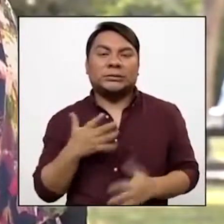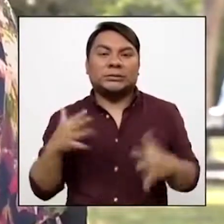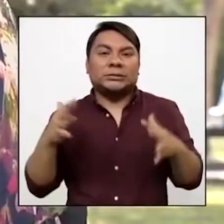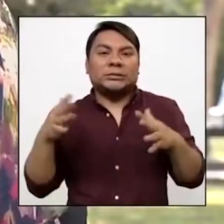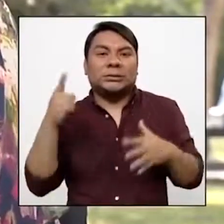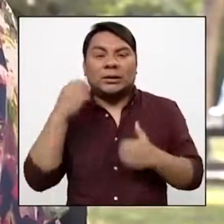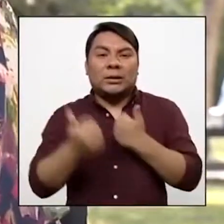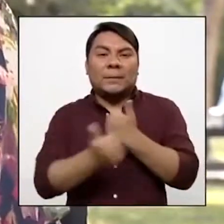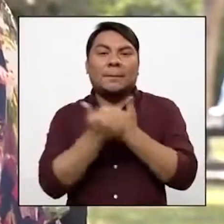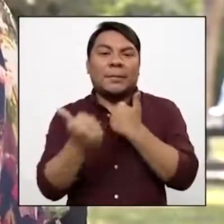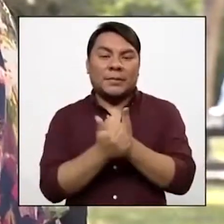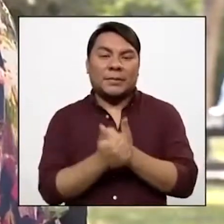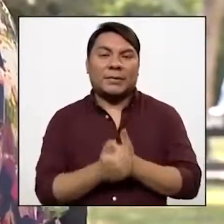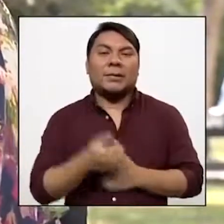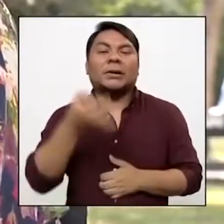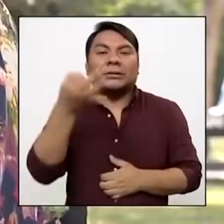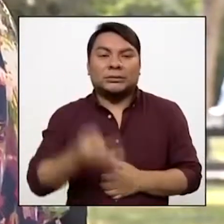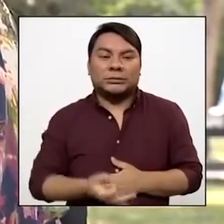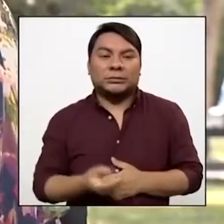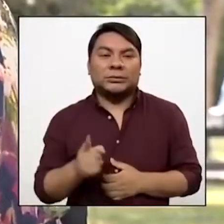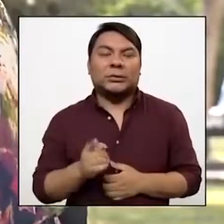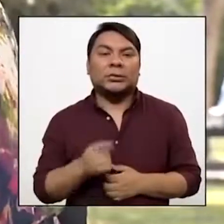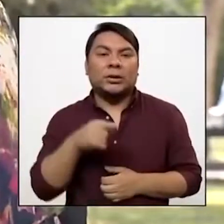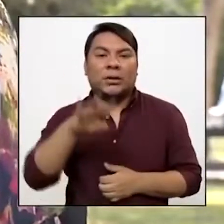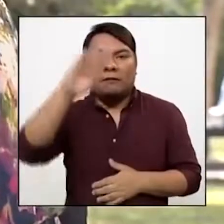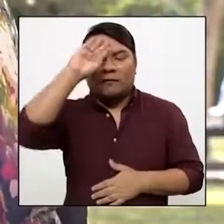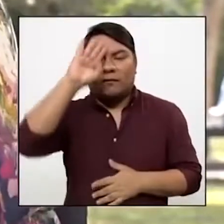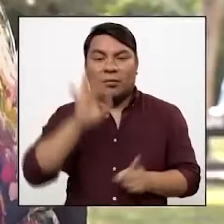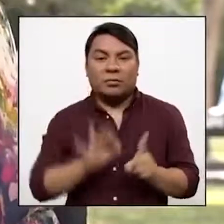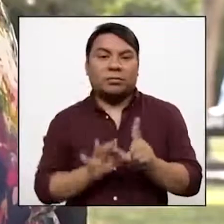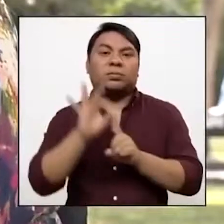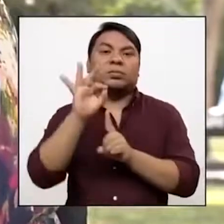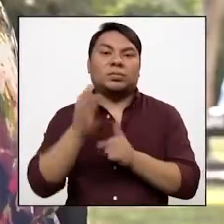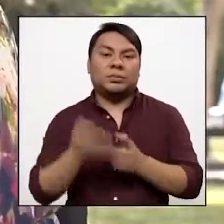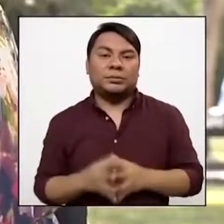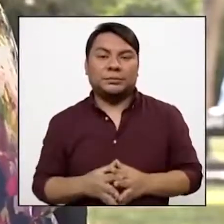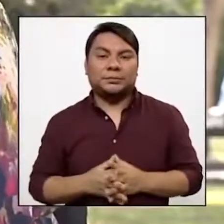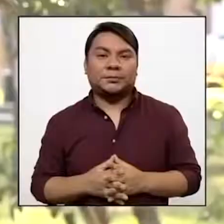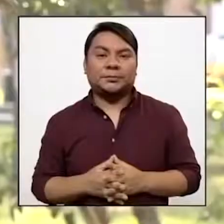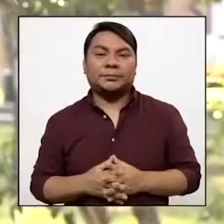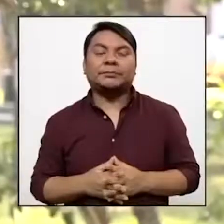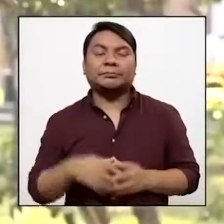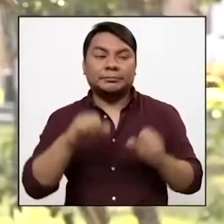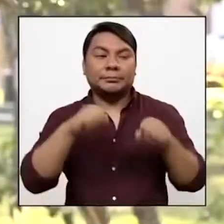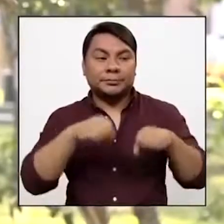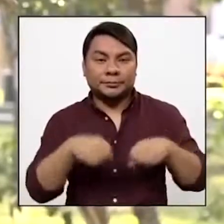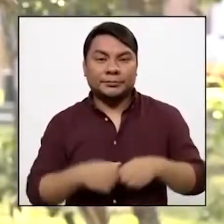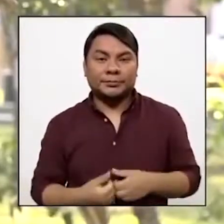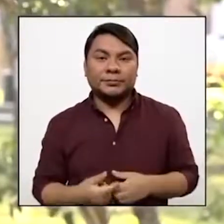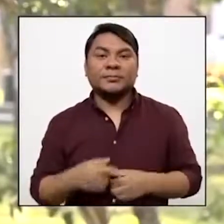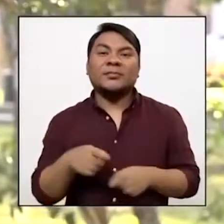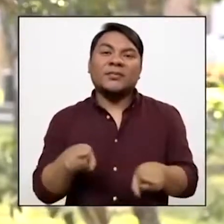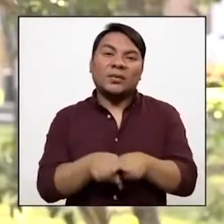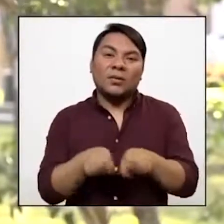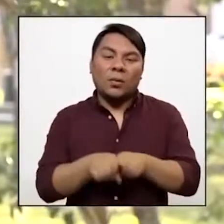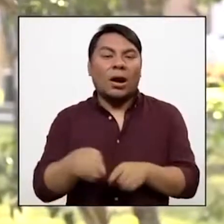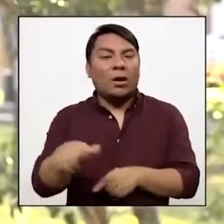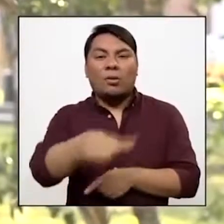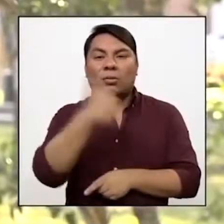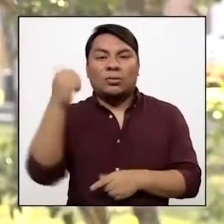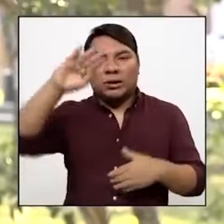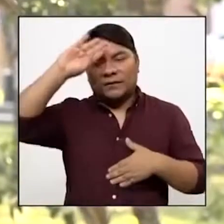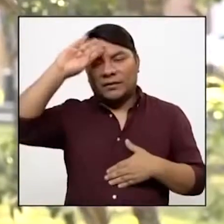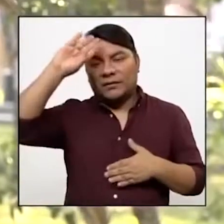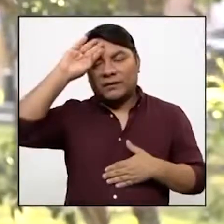tensión, de peligro, definitivamente puede subir la presión o subir la glucosa. Claro, y así otras enfermedades crónicas